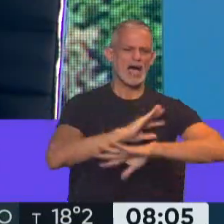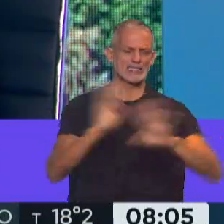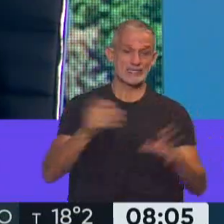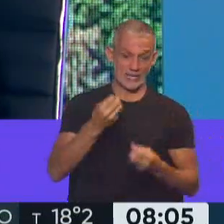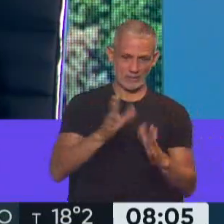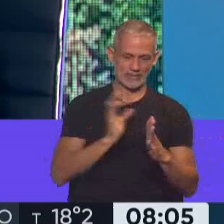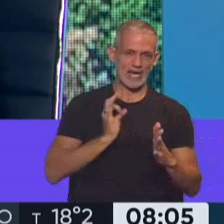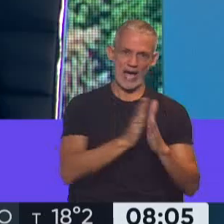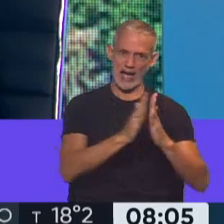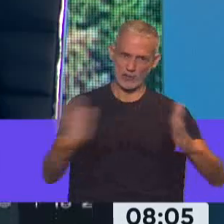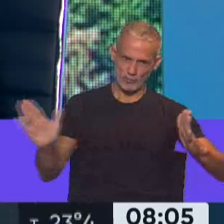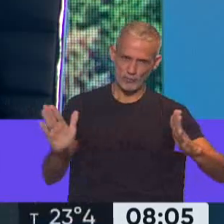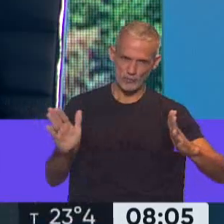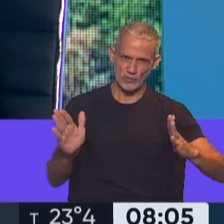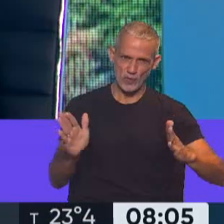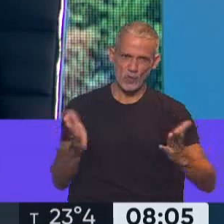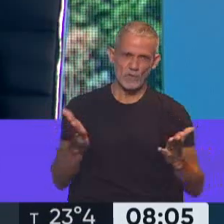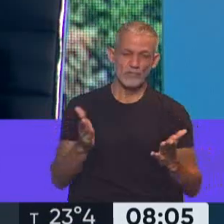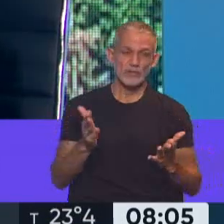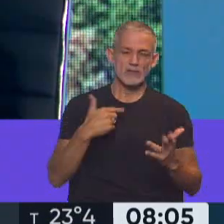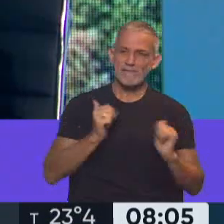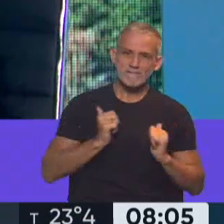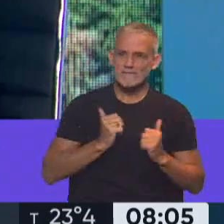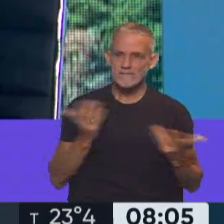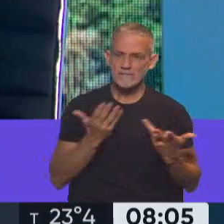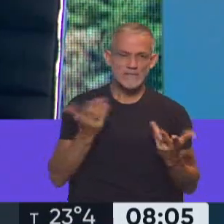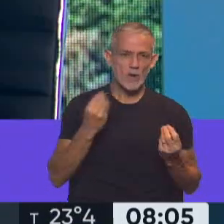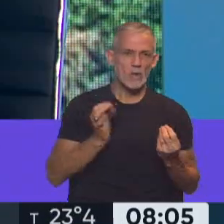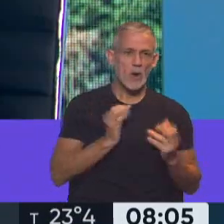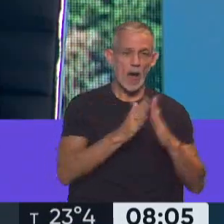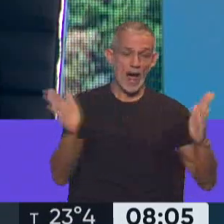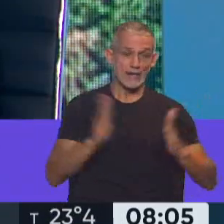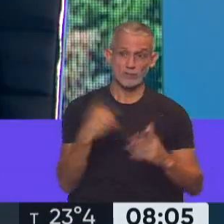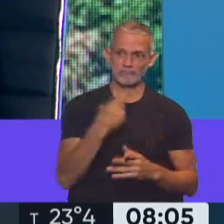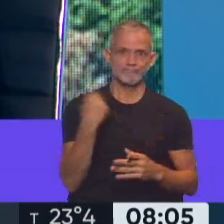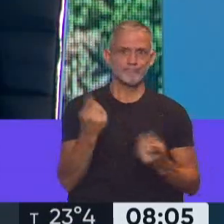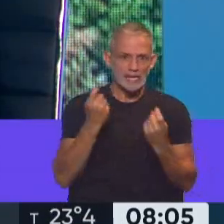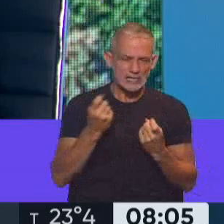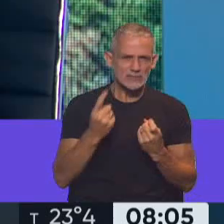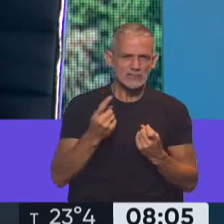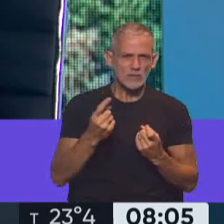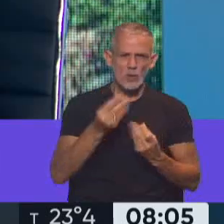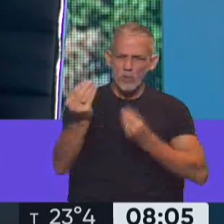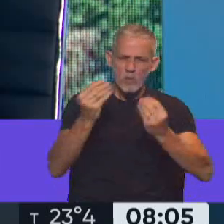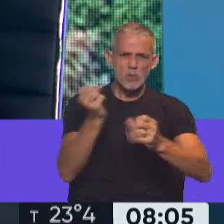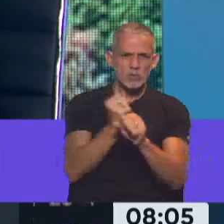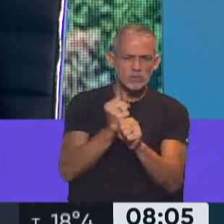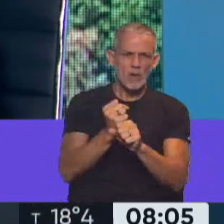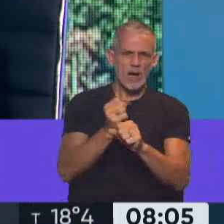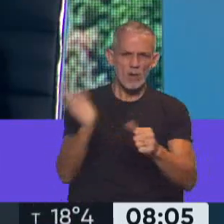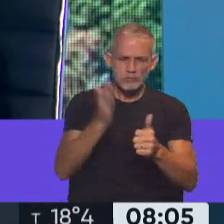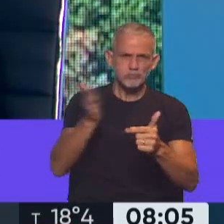año con muchas expectativas y con necesidades de producir, generar trabajo. Recién nuestro vocero